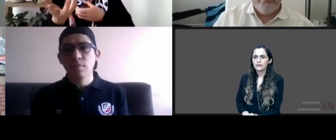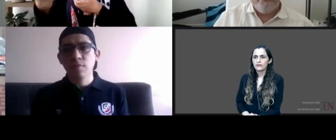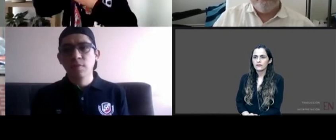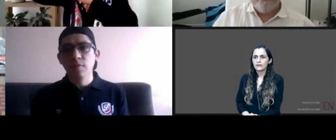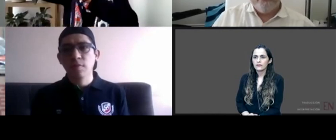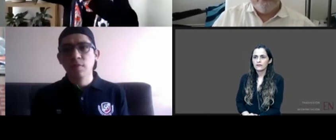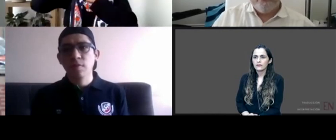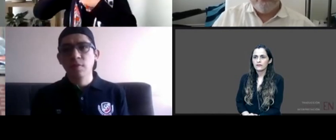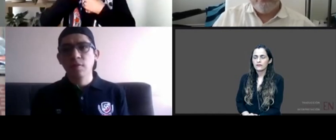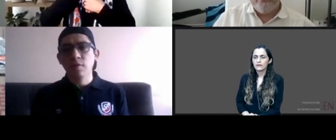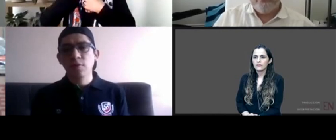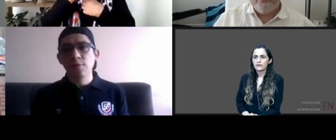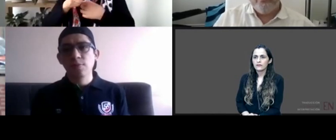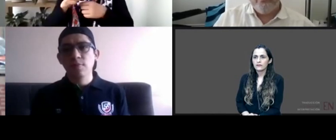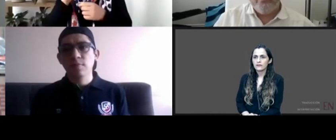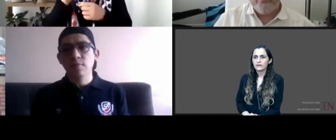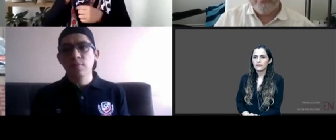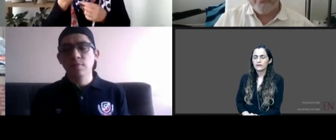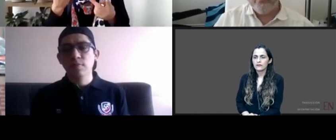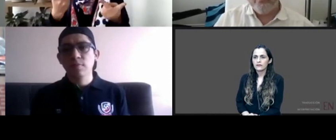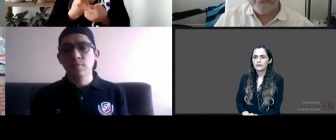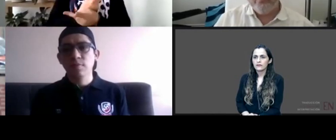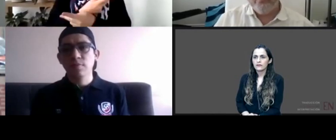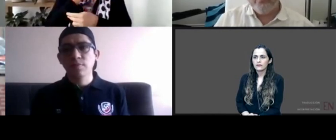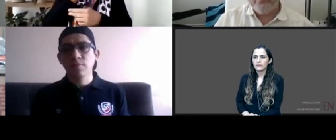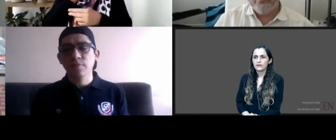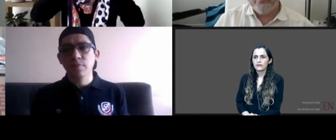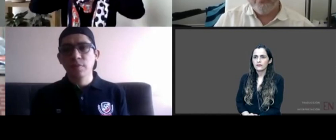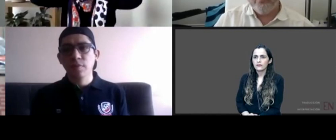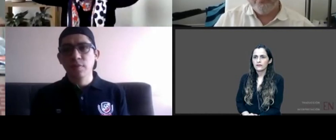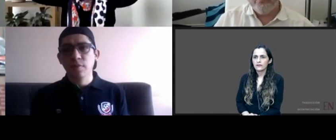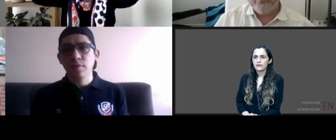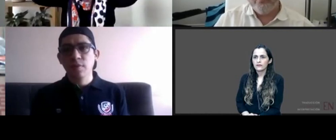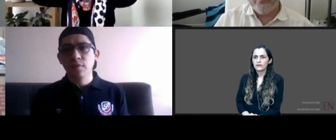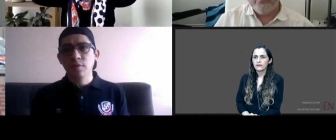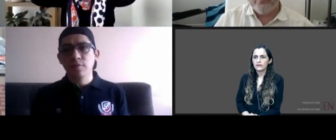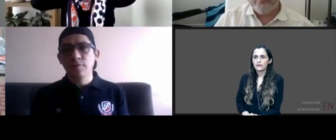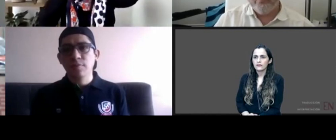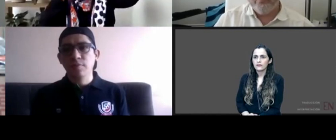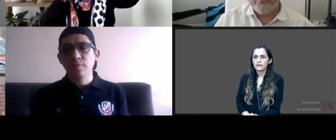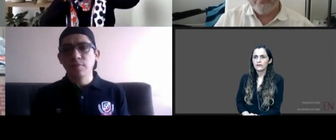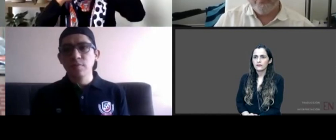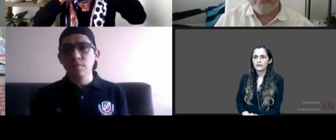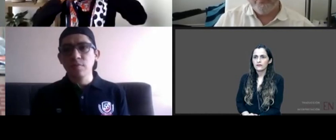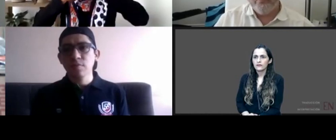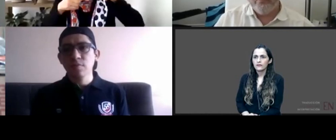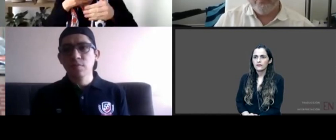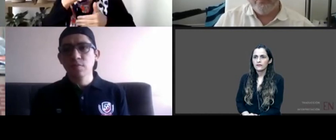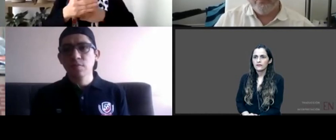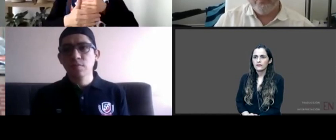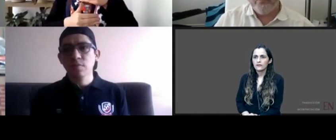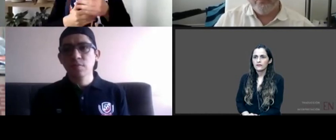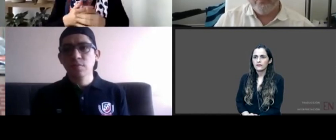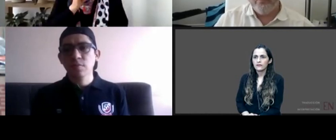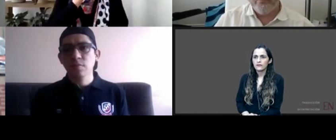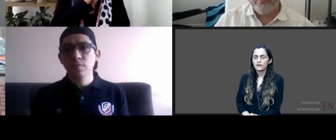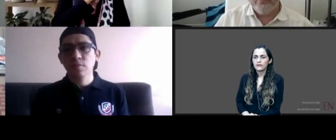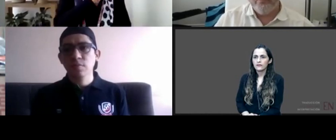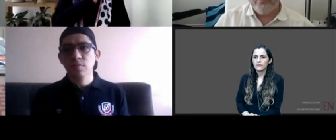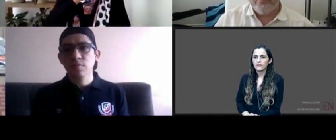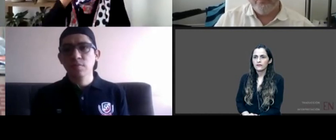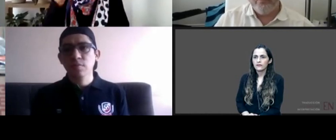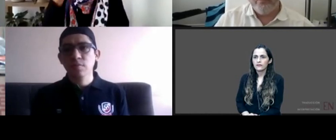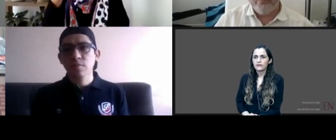nacen, no se les acerca realmente algún modelo lingüístico, alguna persona con la que puedan